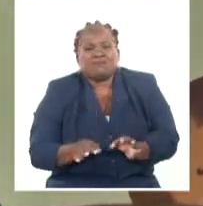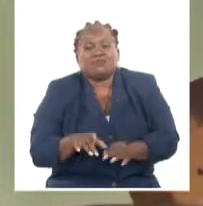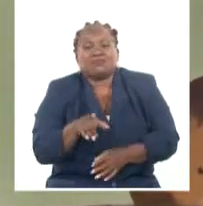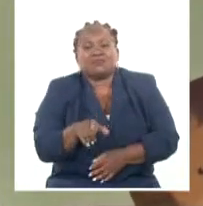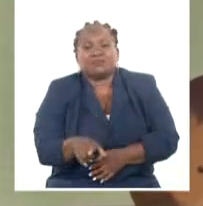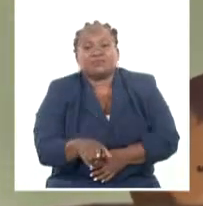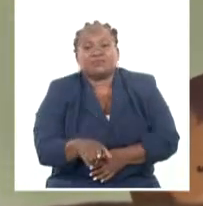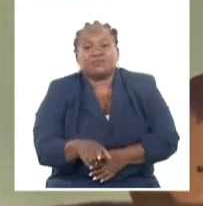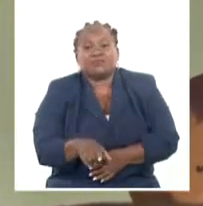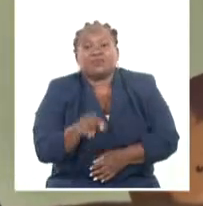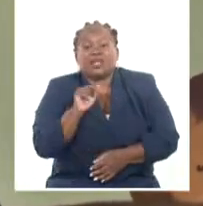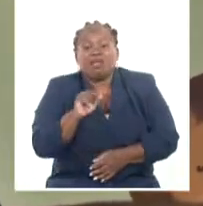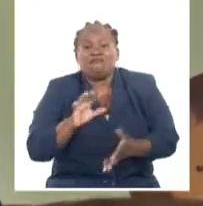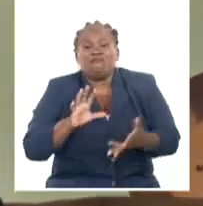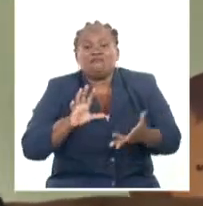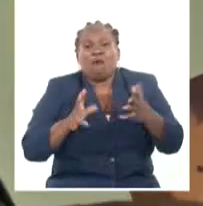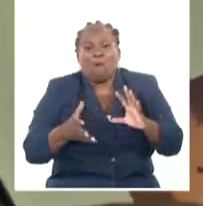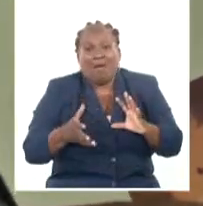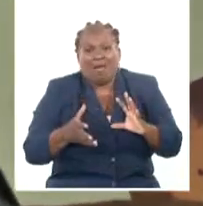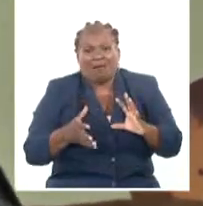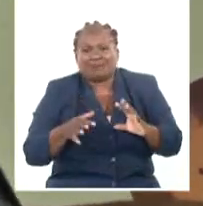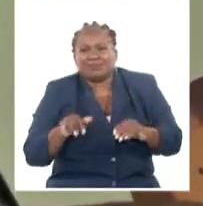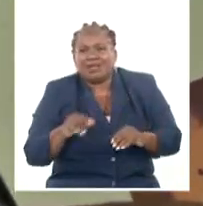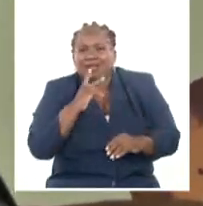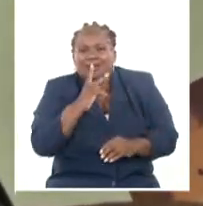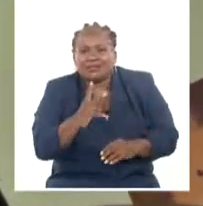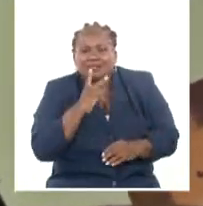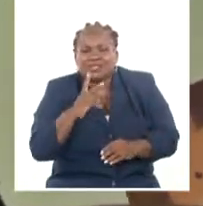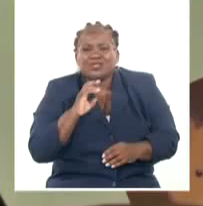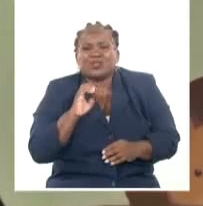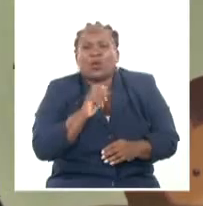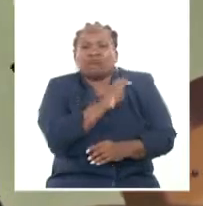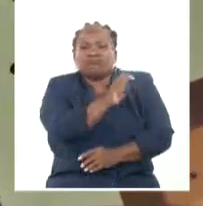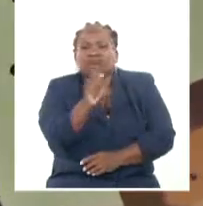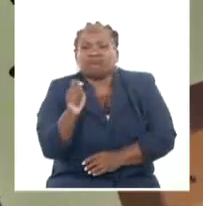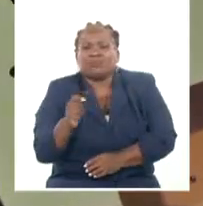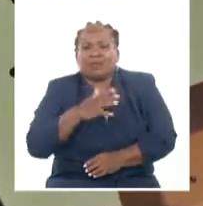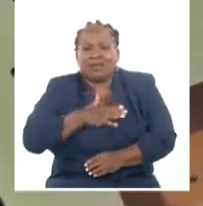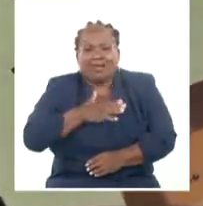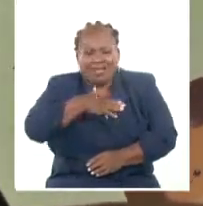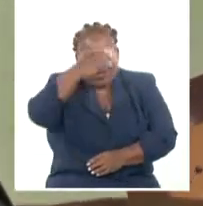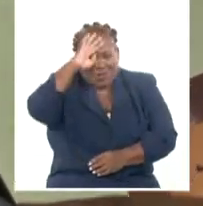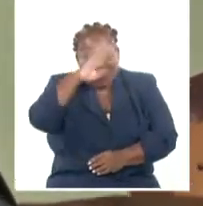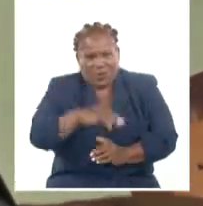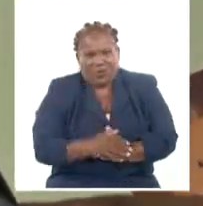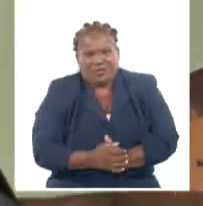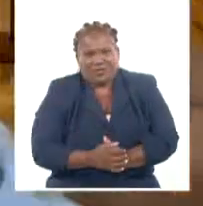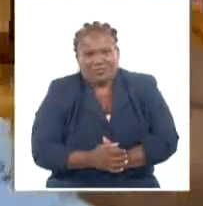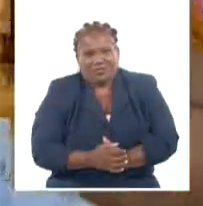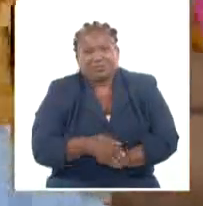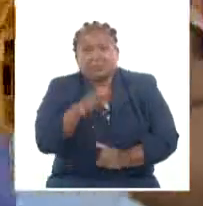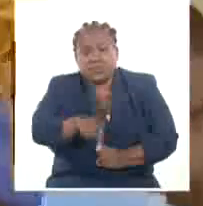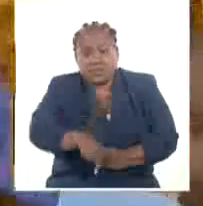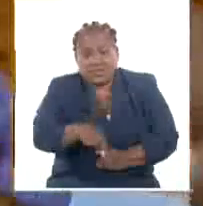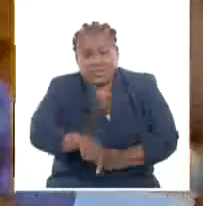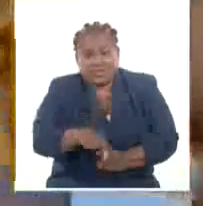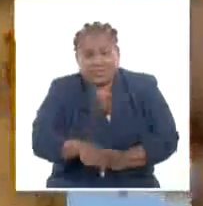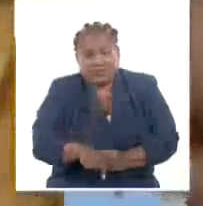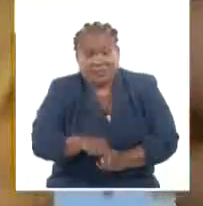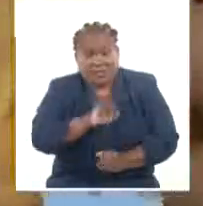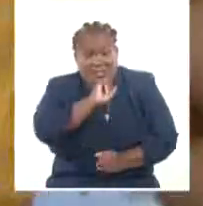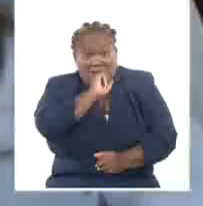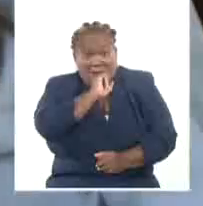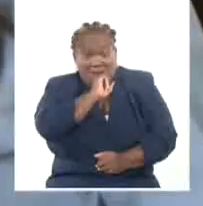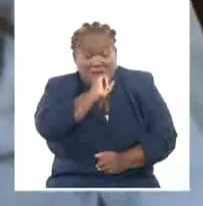hablando de que es una modalidad de atención educativa hoy en nuestro país que ha llegado, que se ha actualizado. Para las